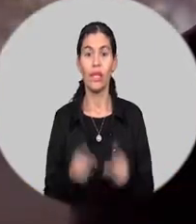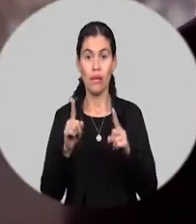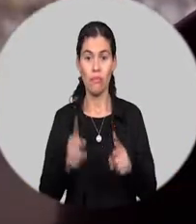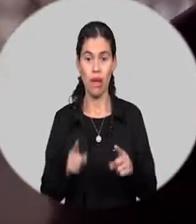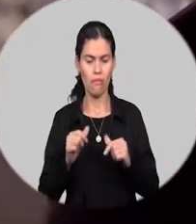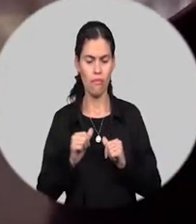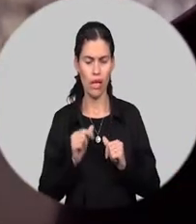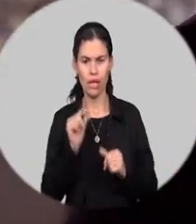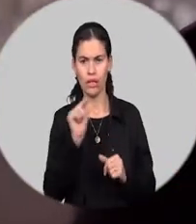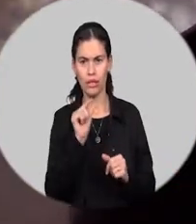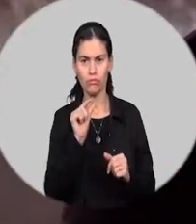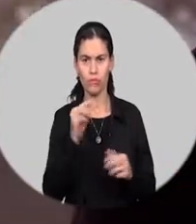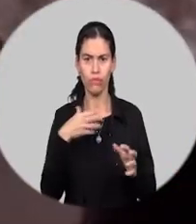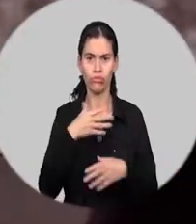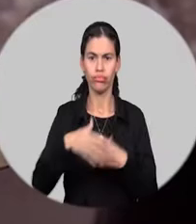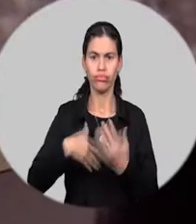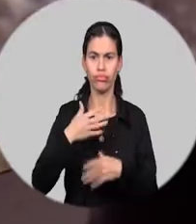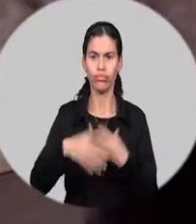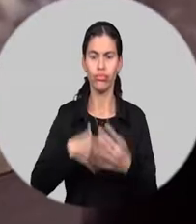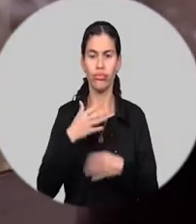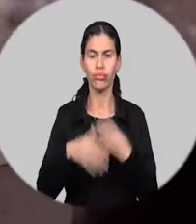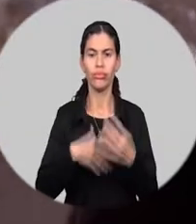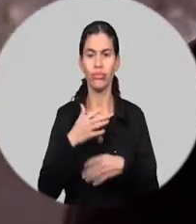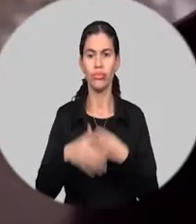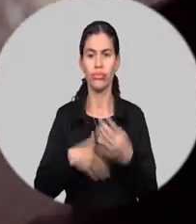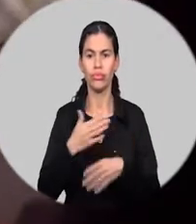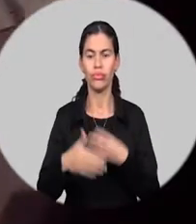Vamos a esperar que se mezclen bien los ingredientes